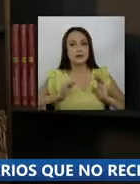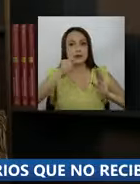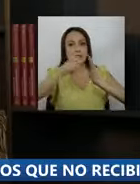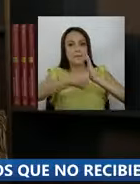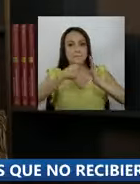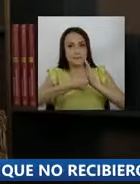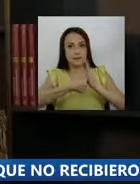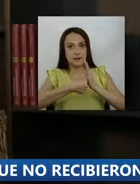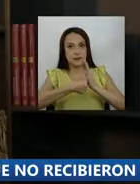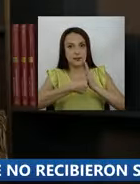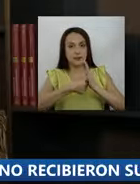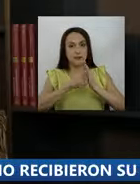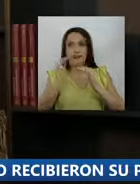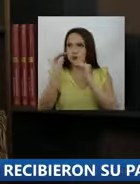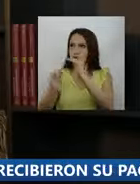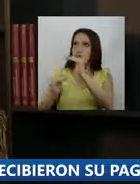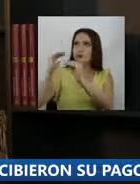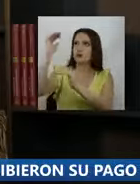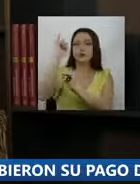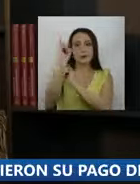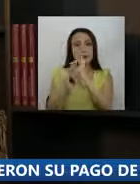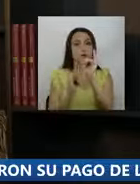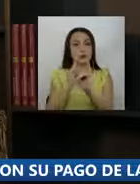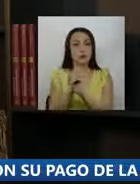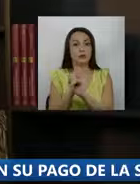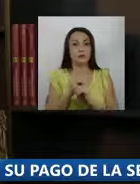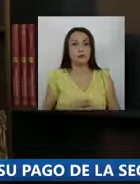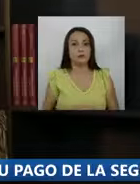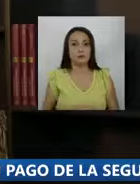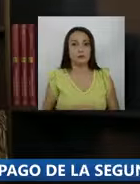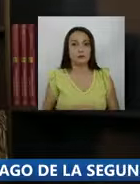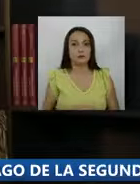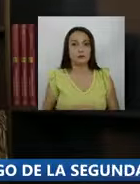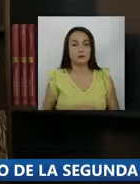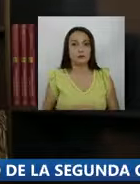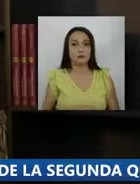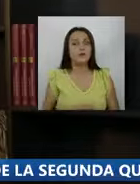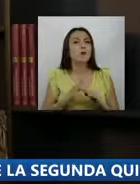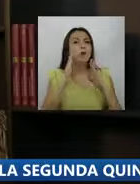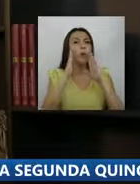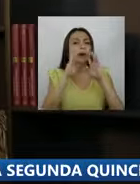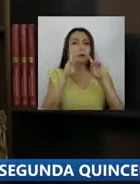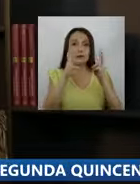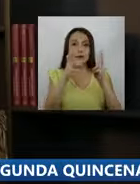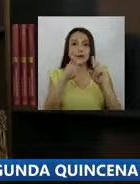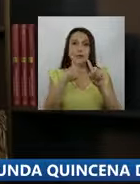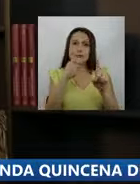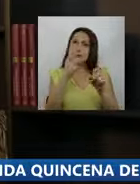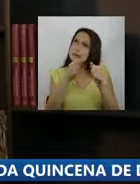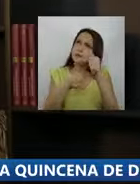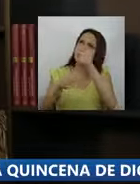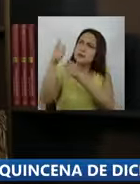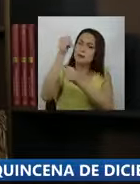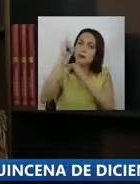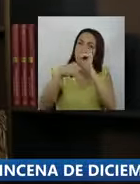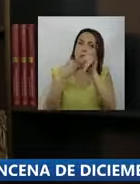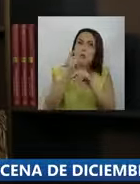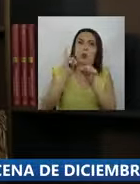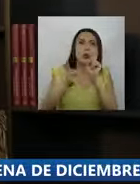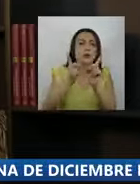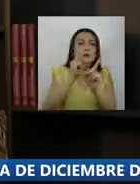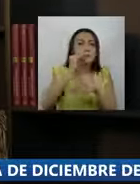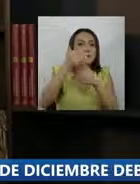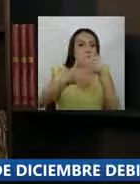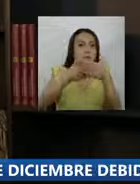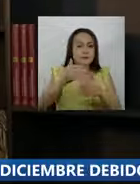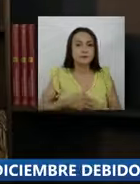en órganos internacionales. ¿Cómo se aborda este tema desde un órgano internacional y cuál es el procedimiento